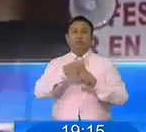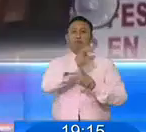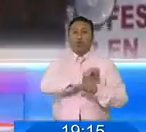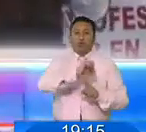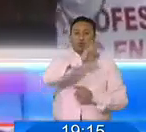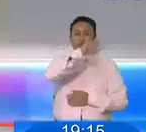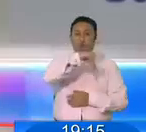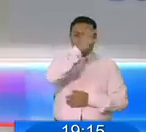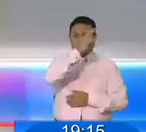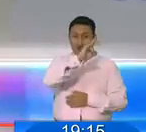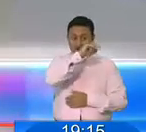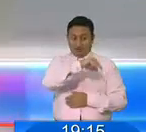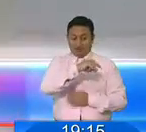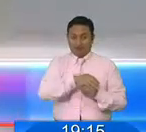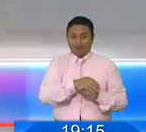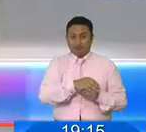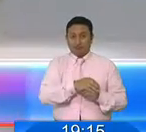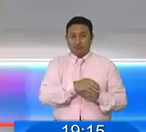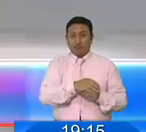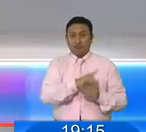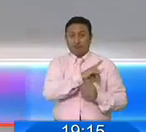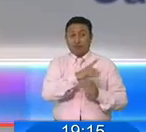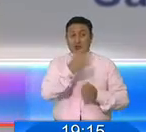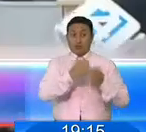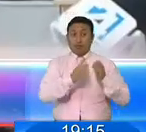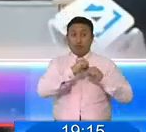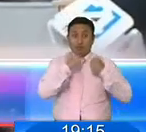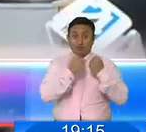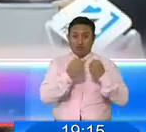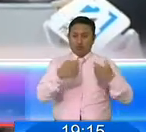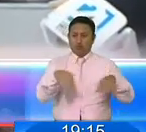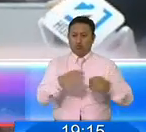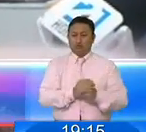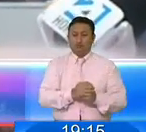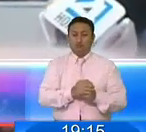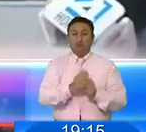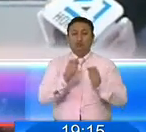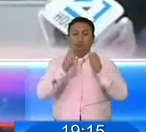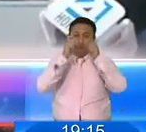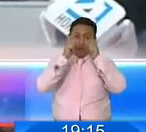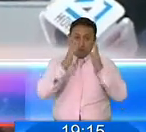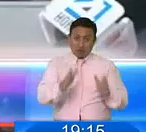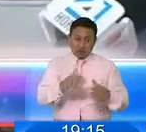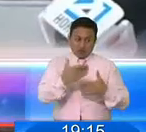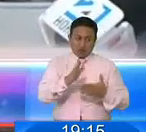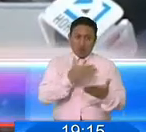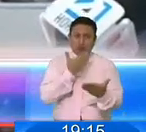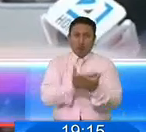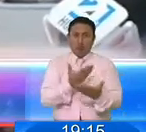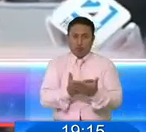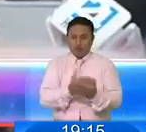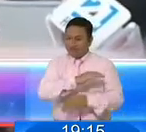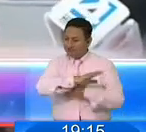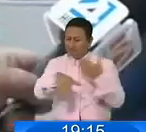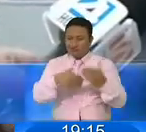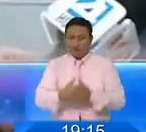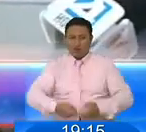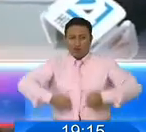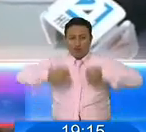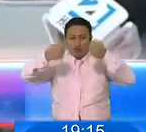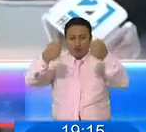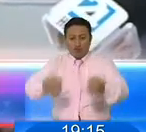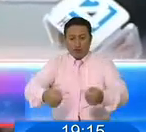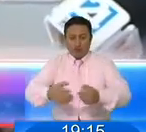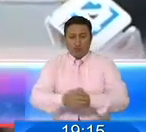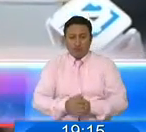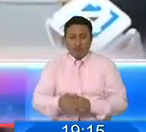2017 y causó conmoción social la fiscalía presentó toda la prueba pertinente documental pericial testimonial